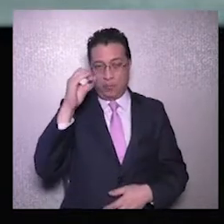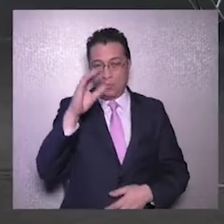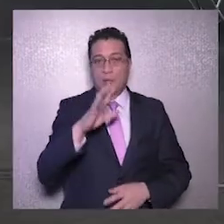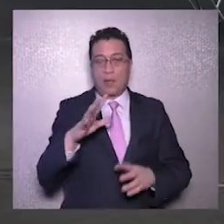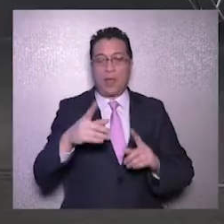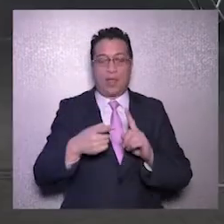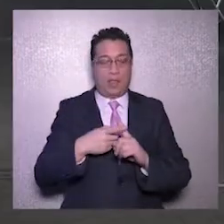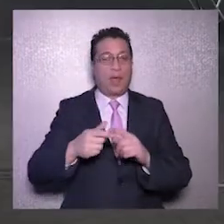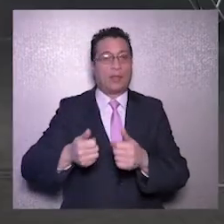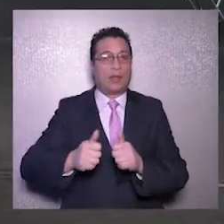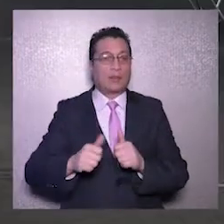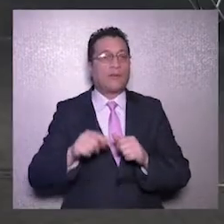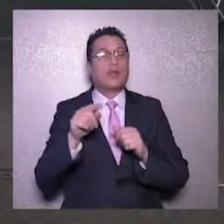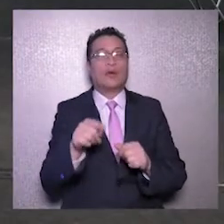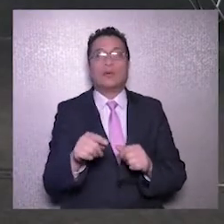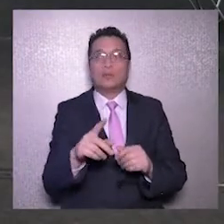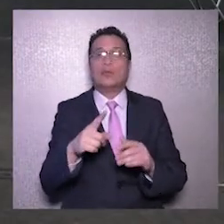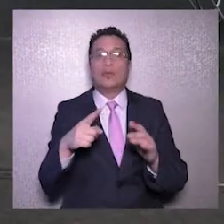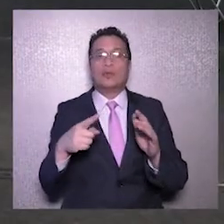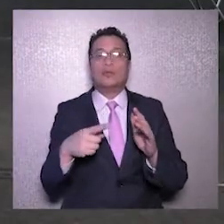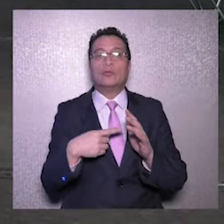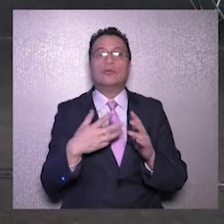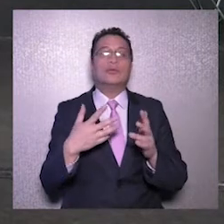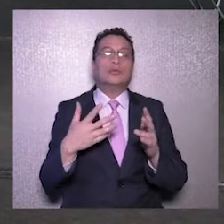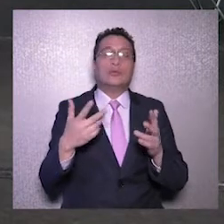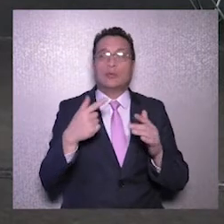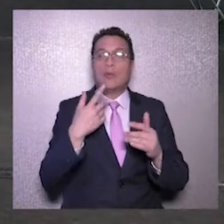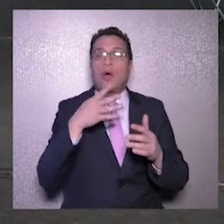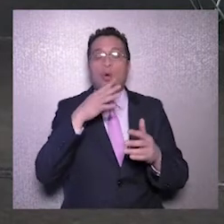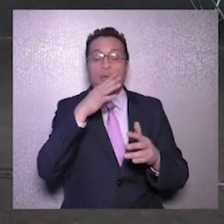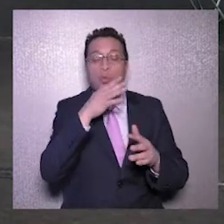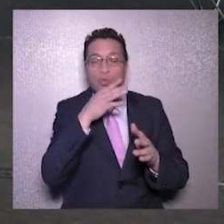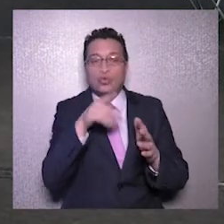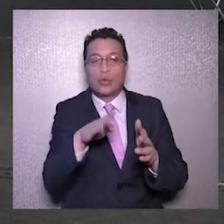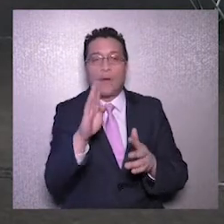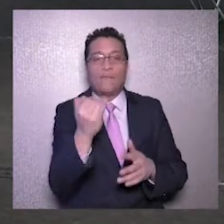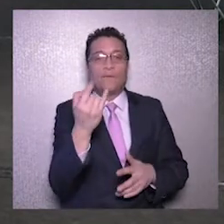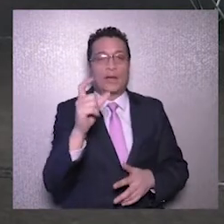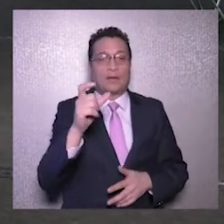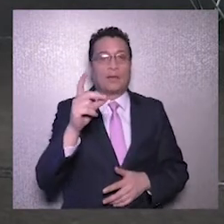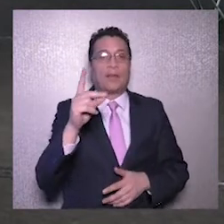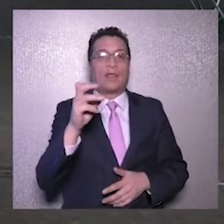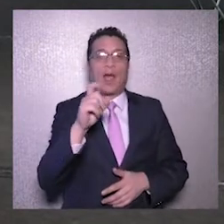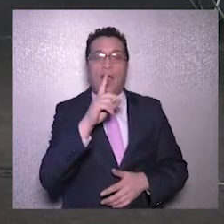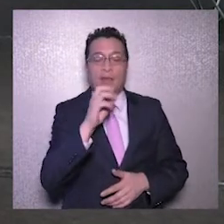desafíos desde el punto de vista del uso de Big Data en salud.